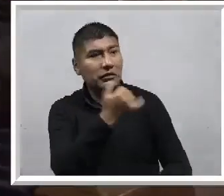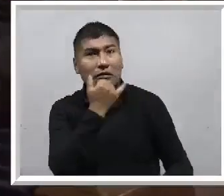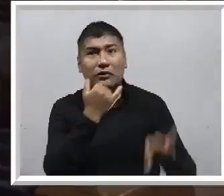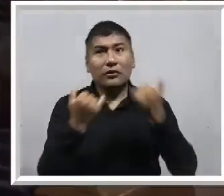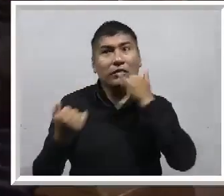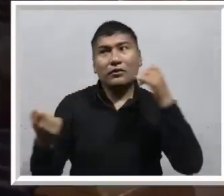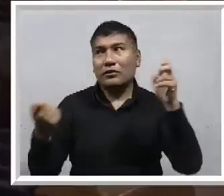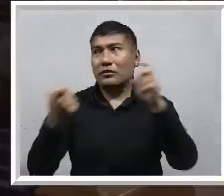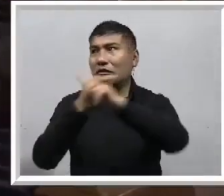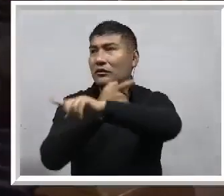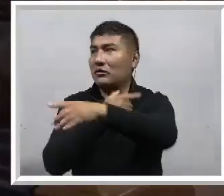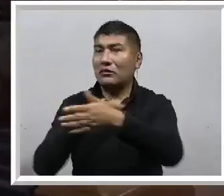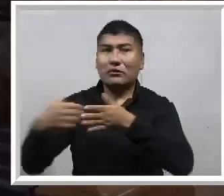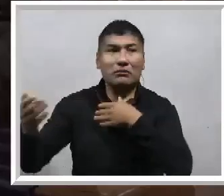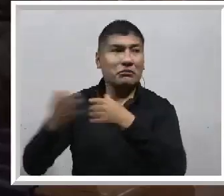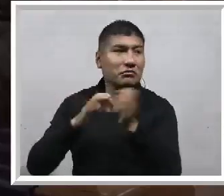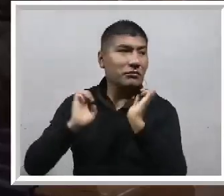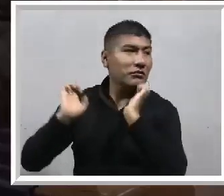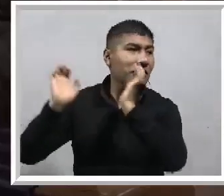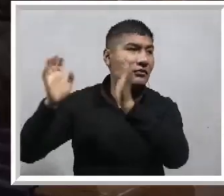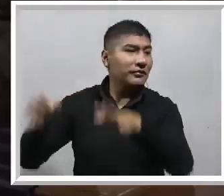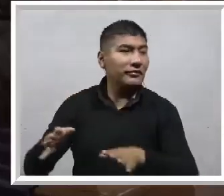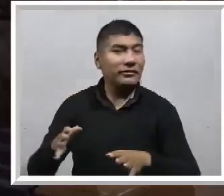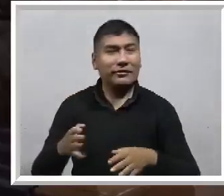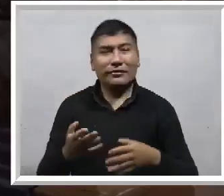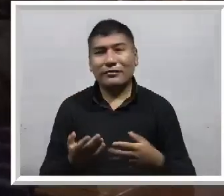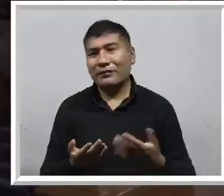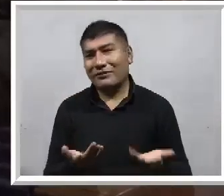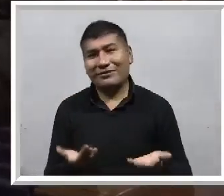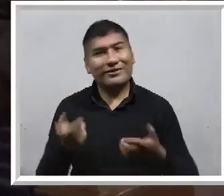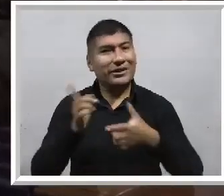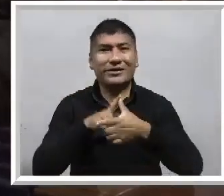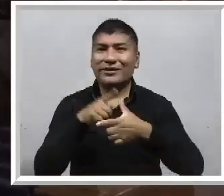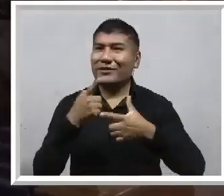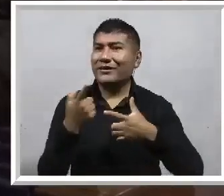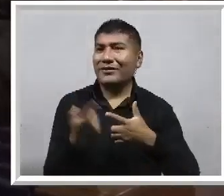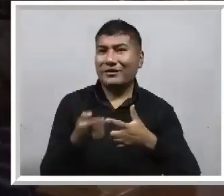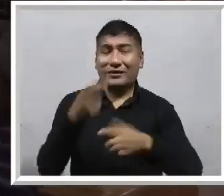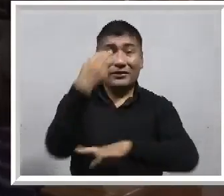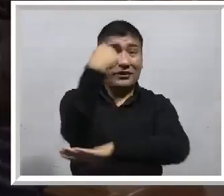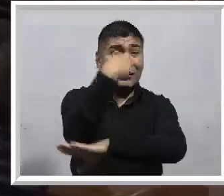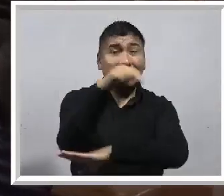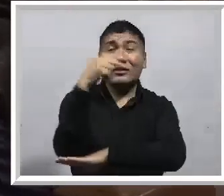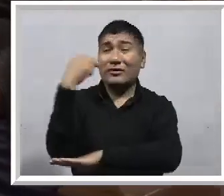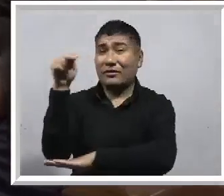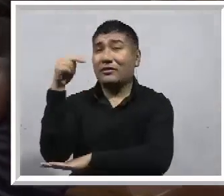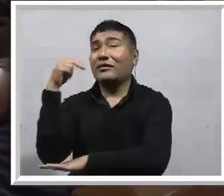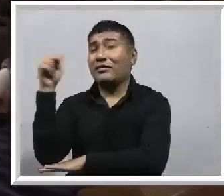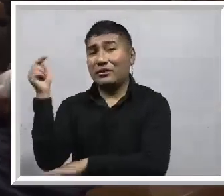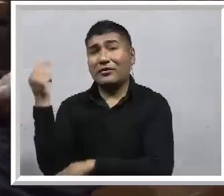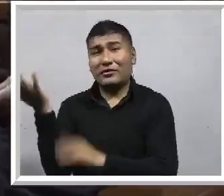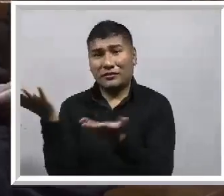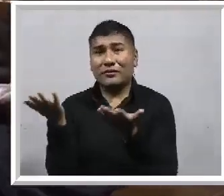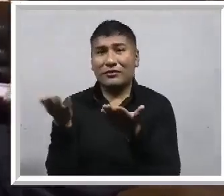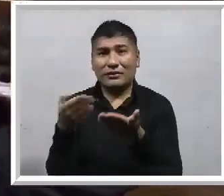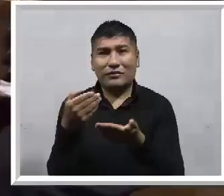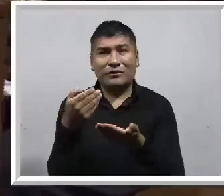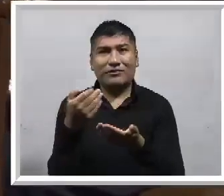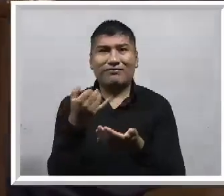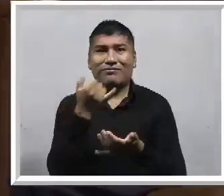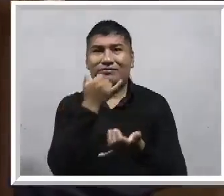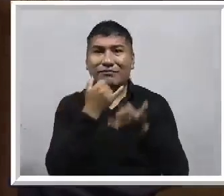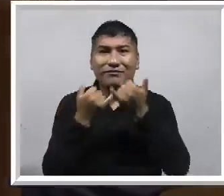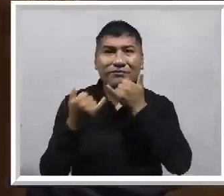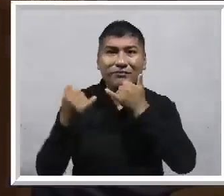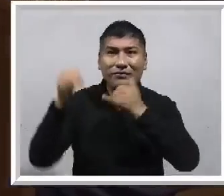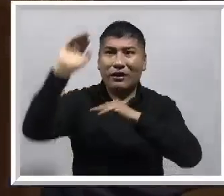nos interesa entonces la naturaleza Pues de por sí actúa de por sí